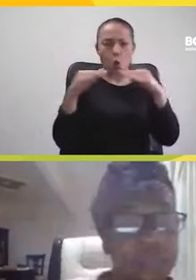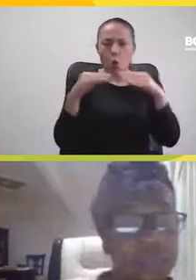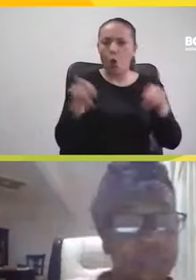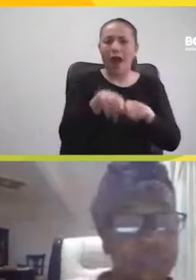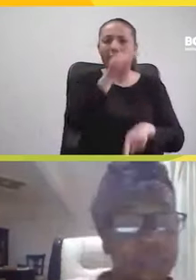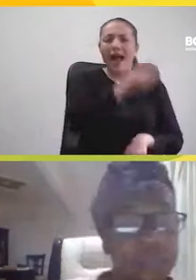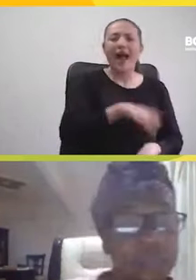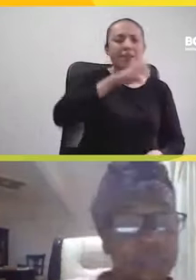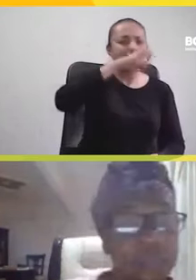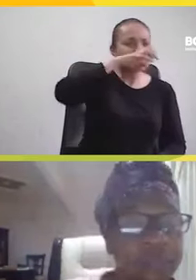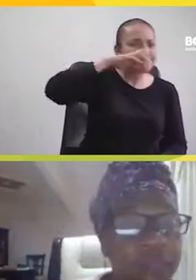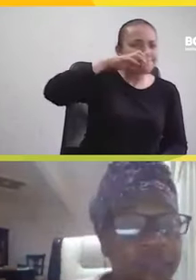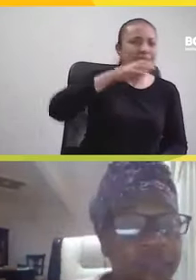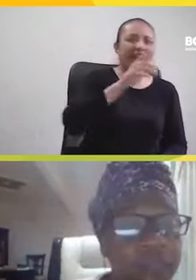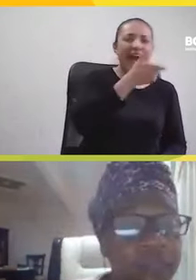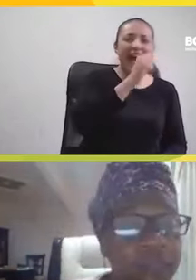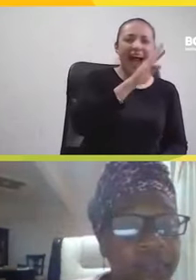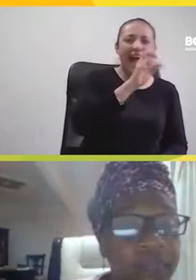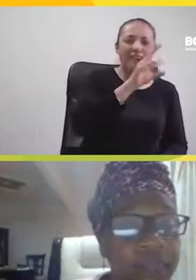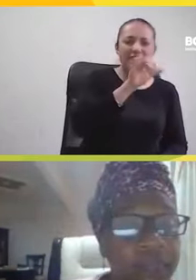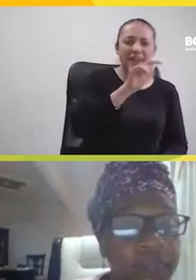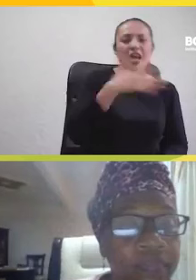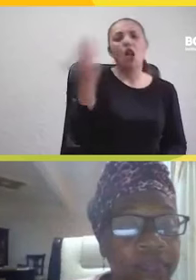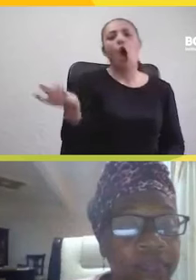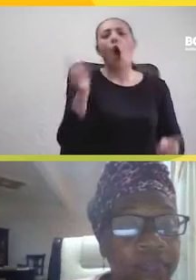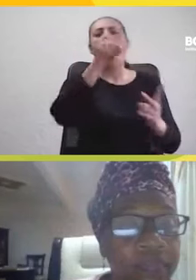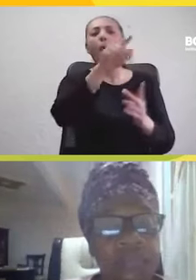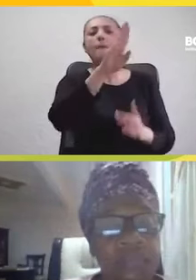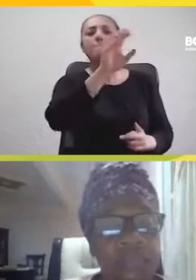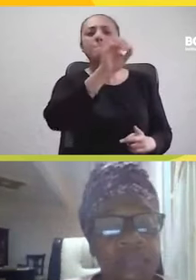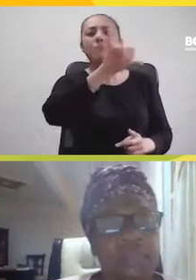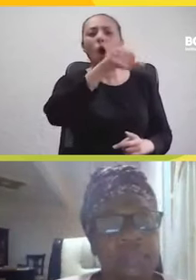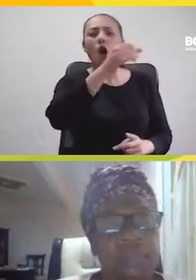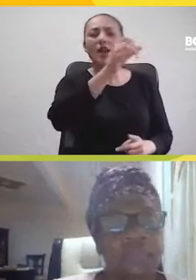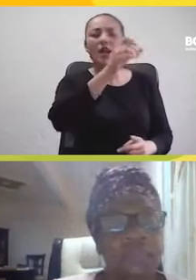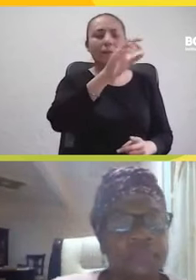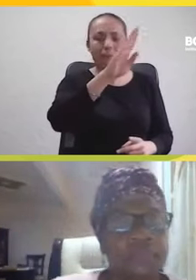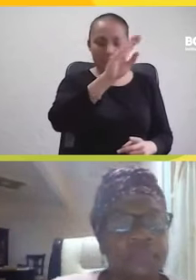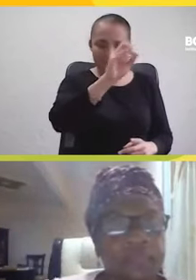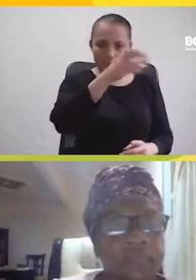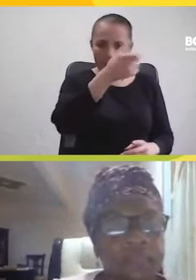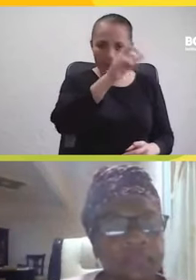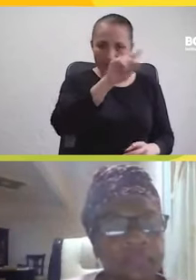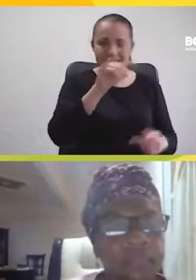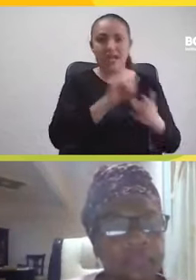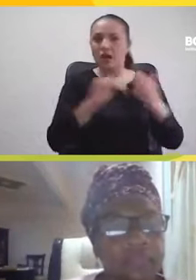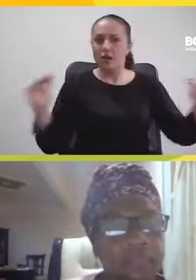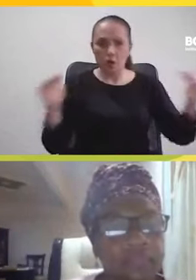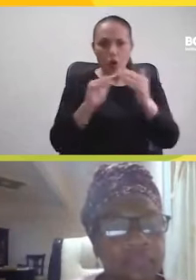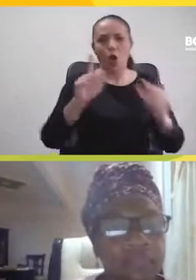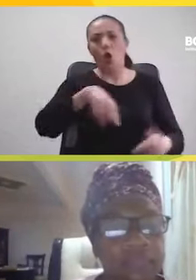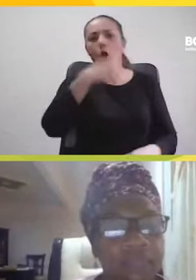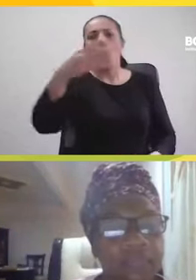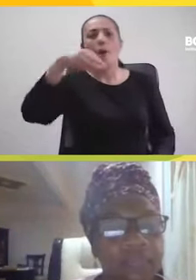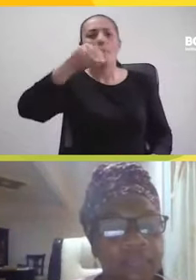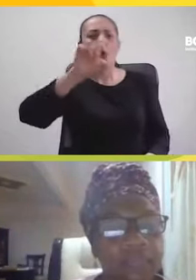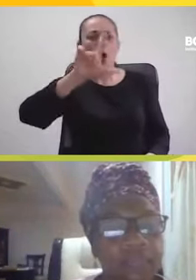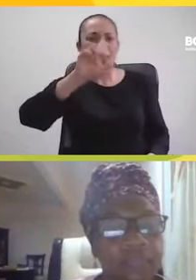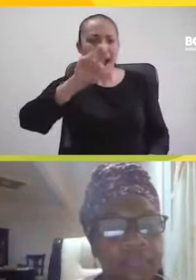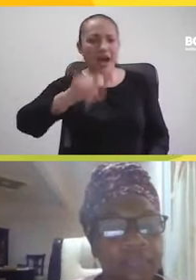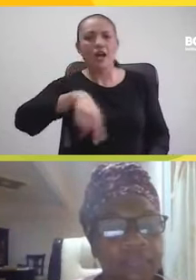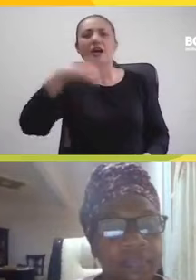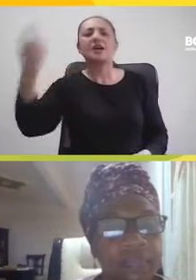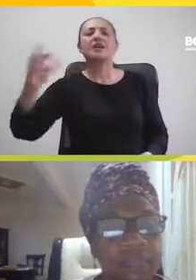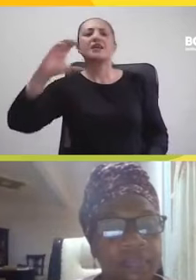grande como la de Jorge Luis Borges, es tan grande como la de Bolaño, es tan grande como la de